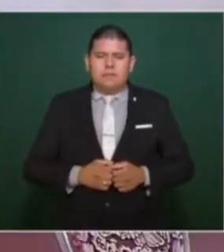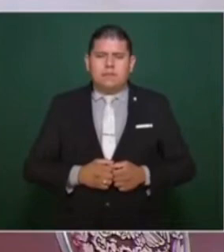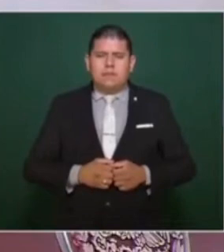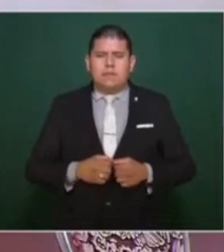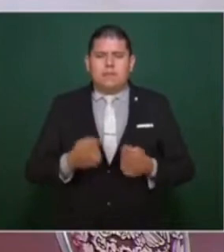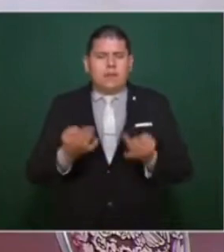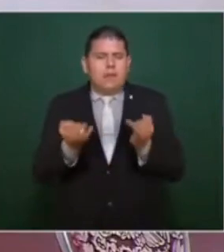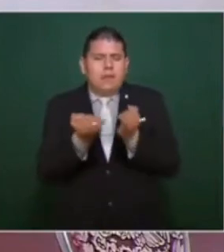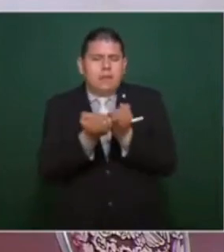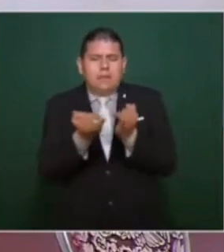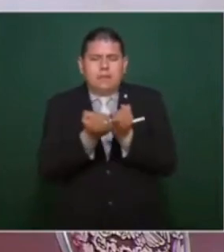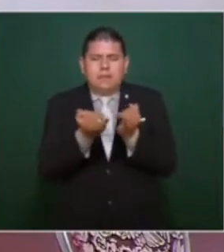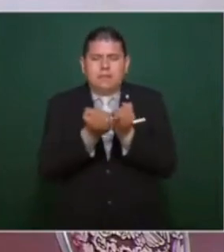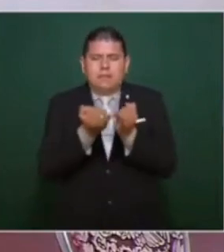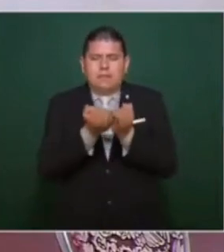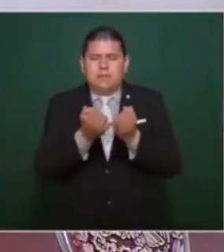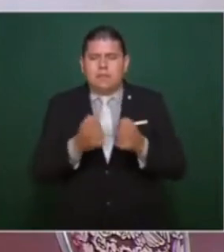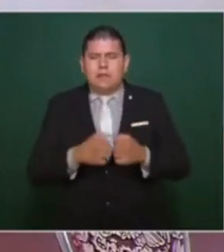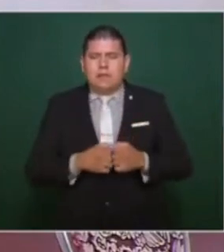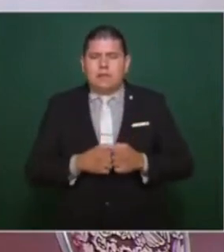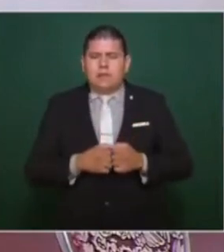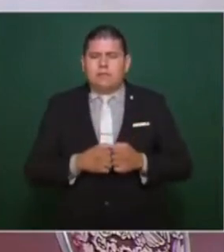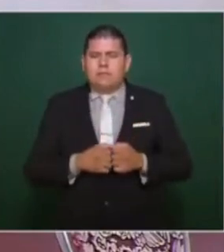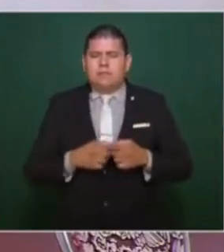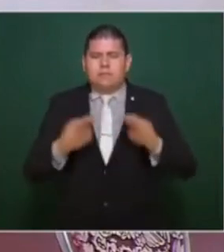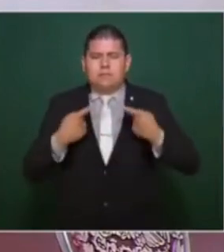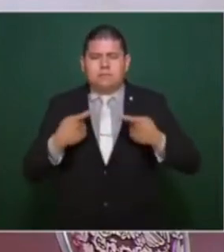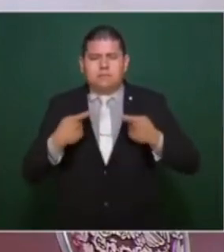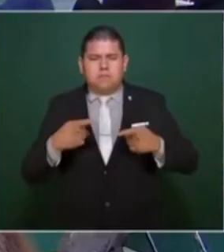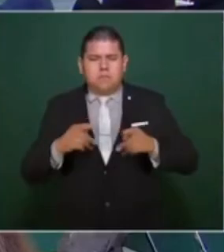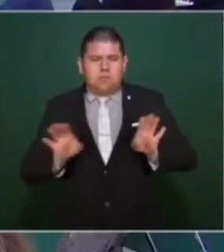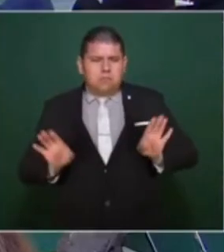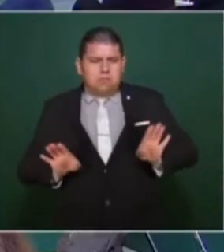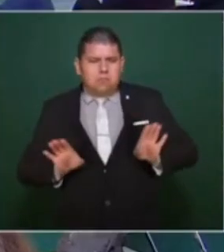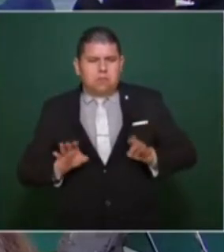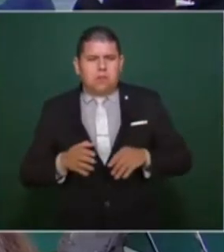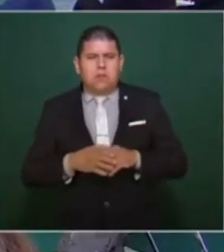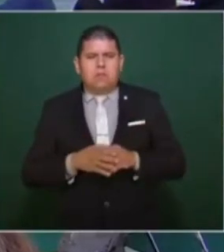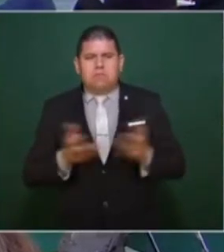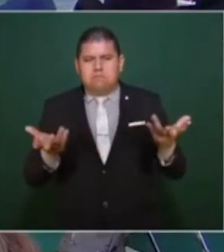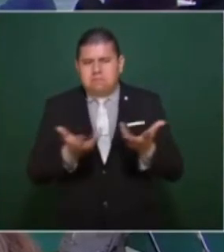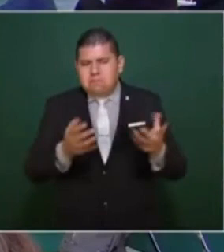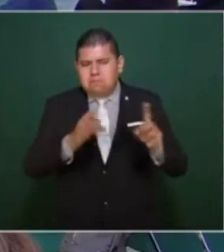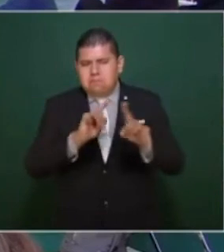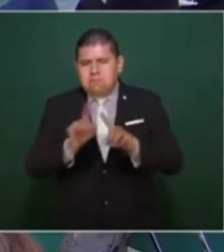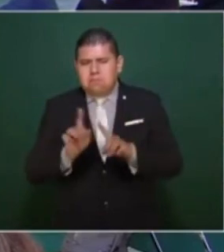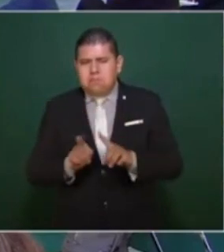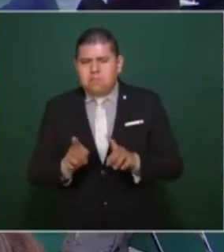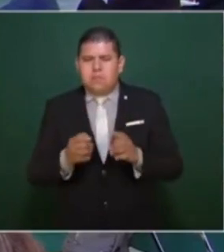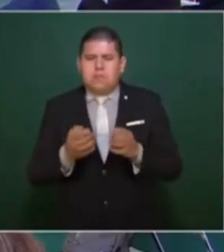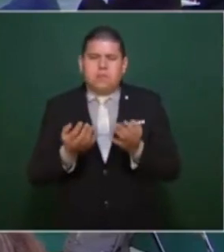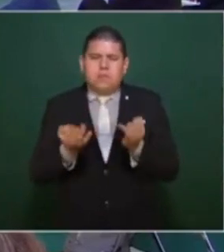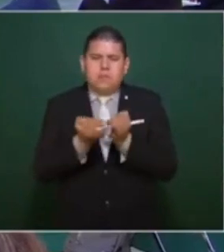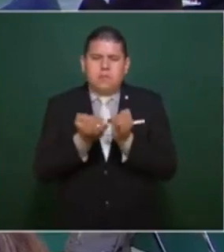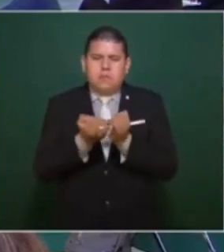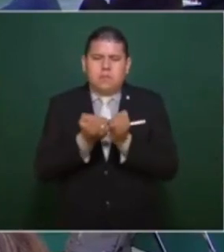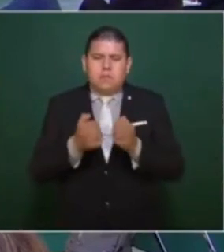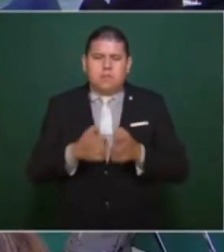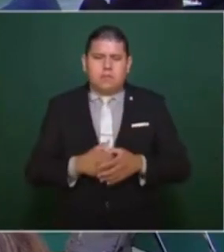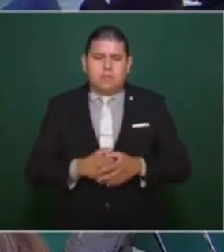comporta y en dónde se mueve el